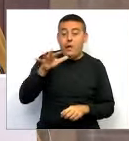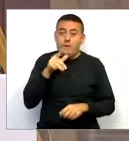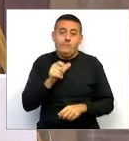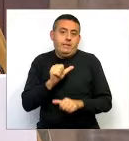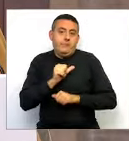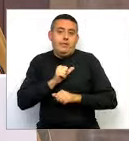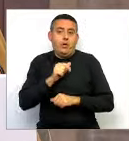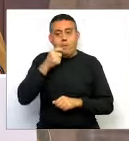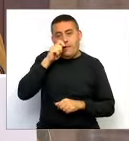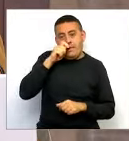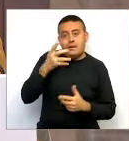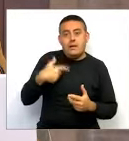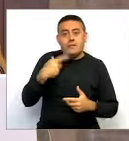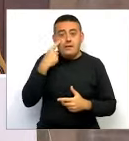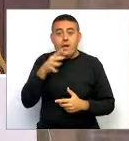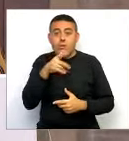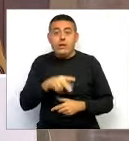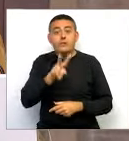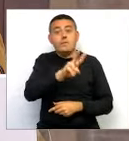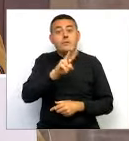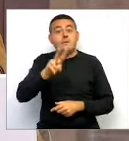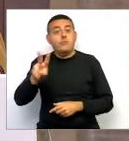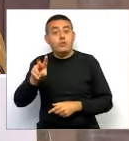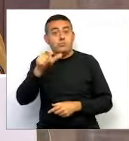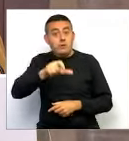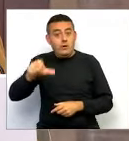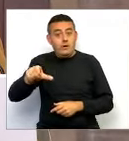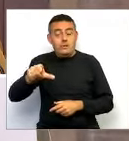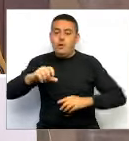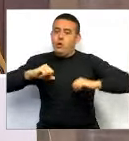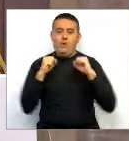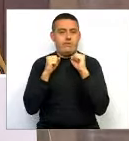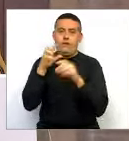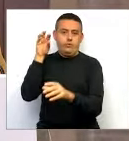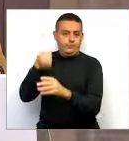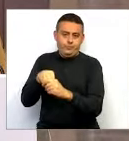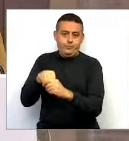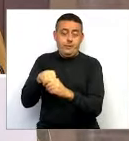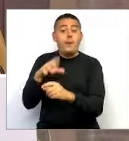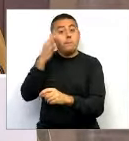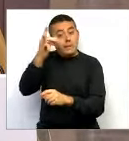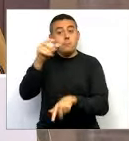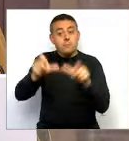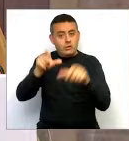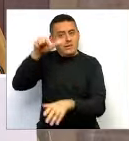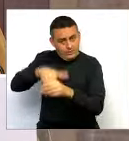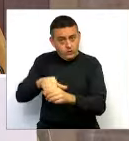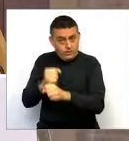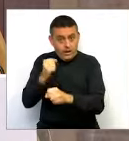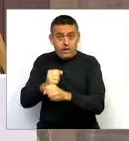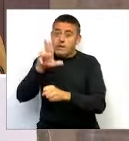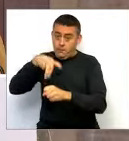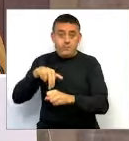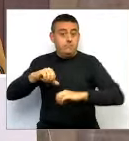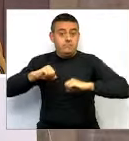que ahora mismo hay confinadas 222 personas más los trabajadores de la propia residencia y todavía se está llevando a